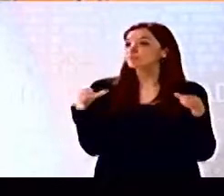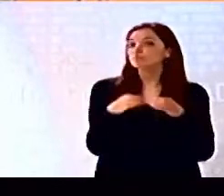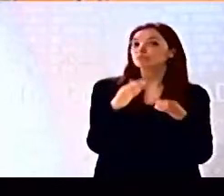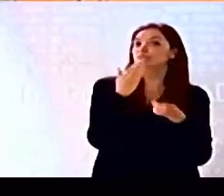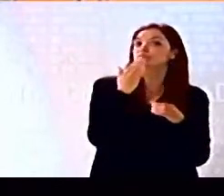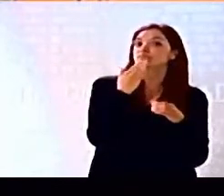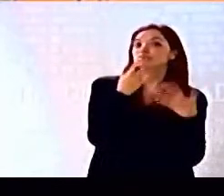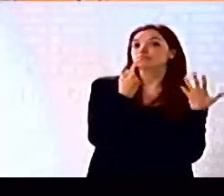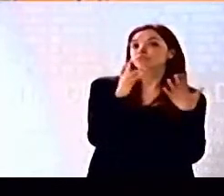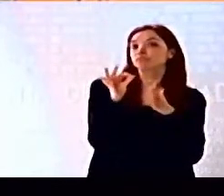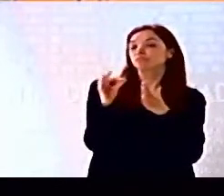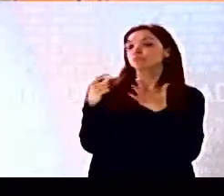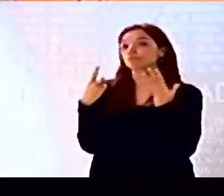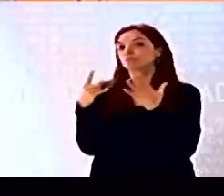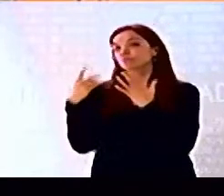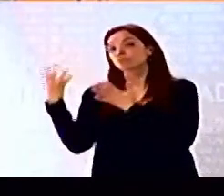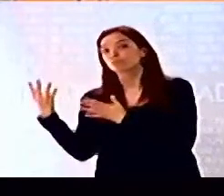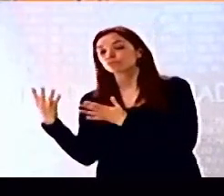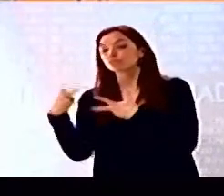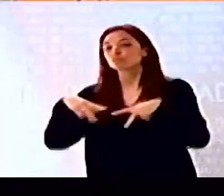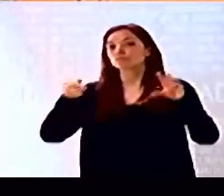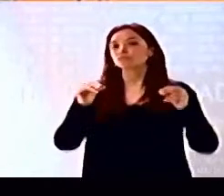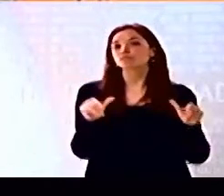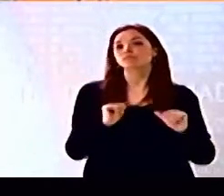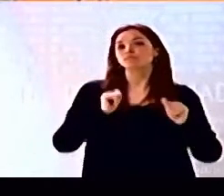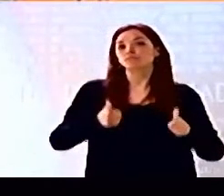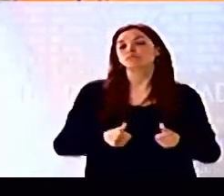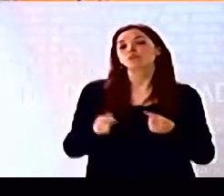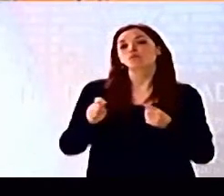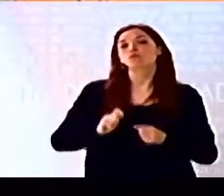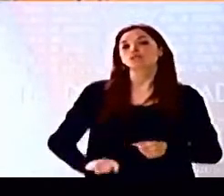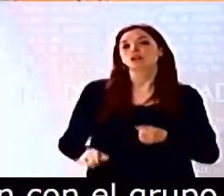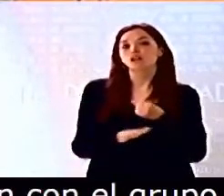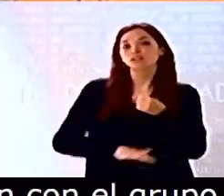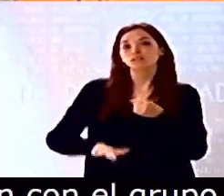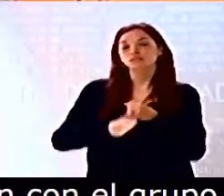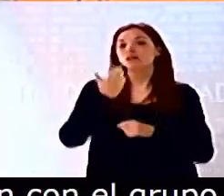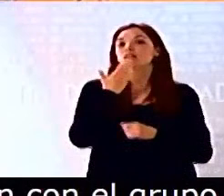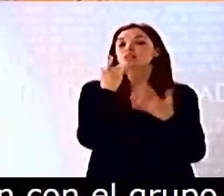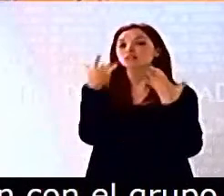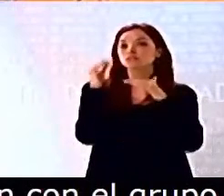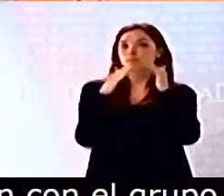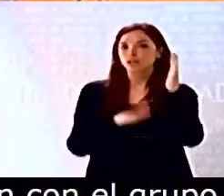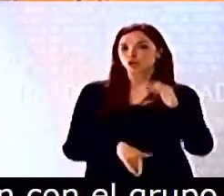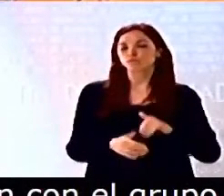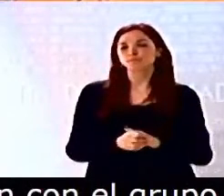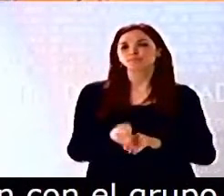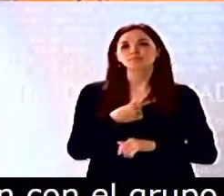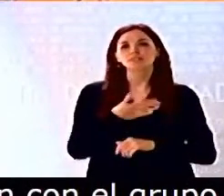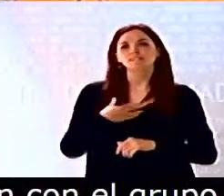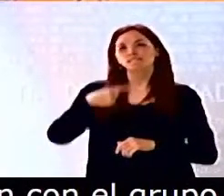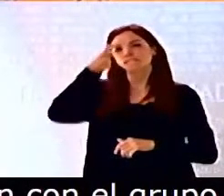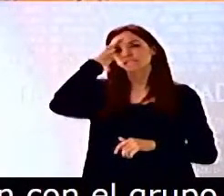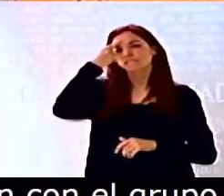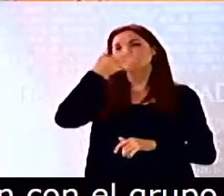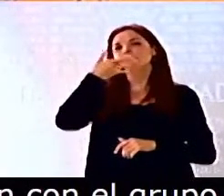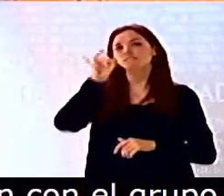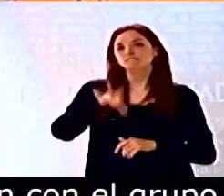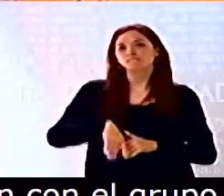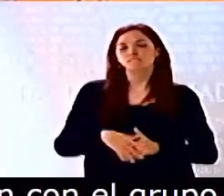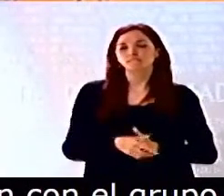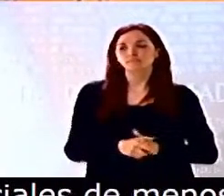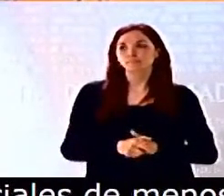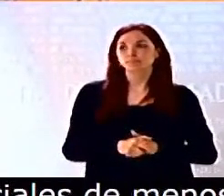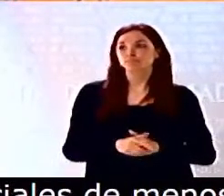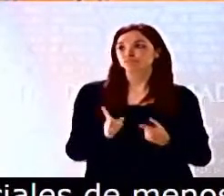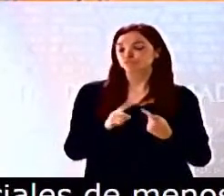60-69 años se va a vacunar a los profesionales esenciales que tienen menos de 60. Yo quería saber exactamente cuáles son. Pues